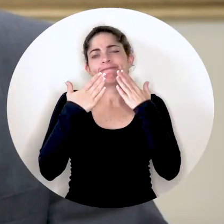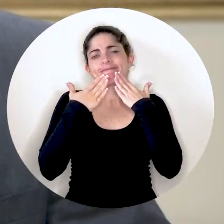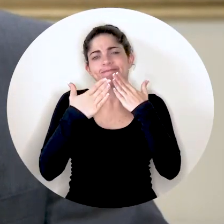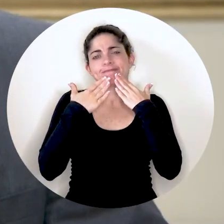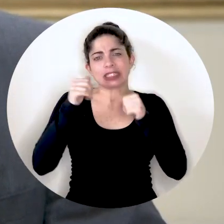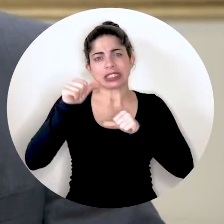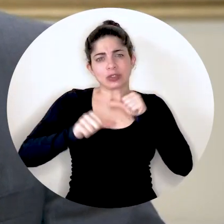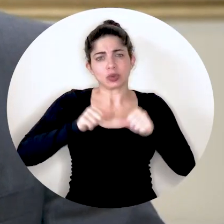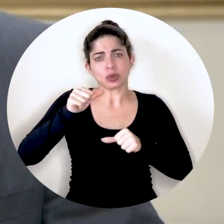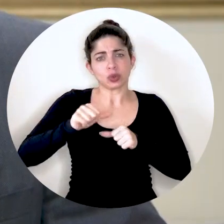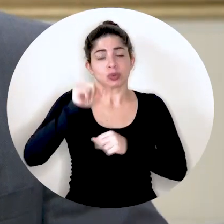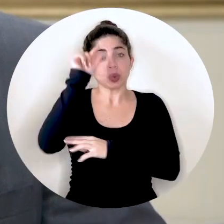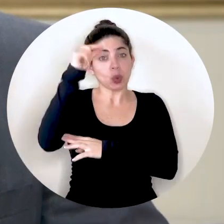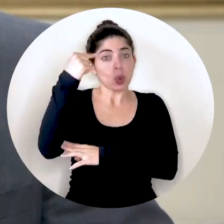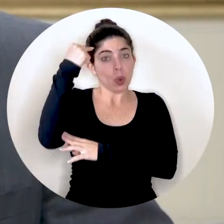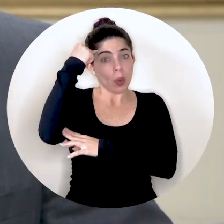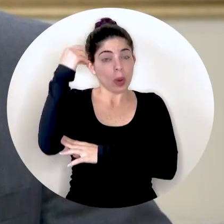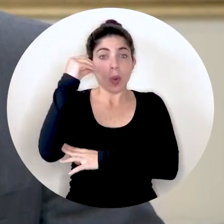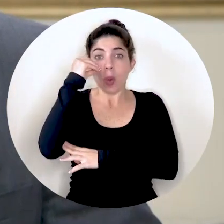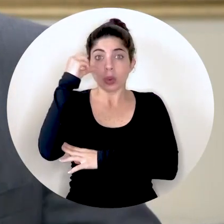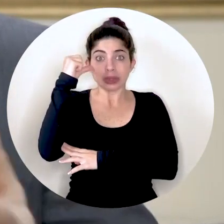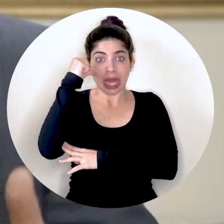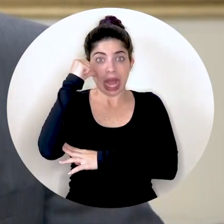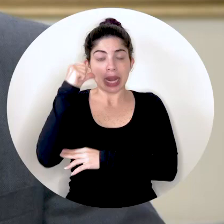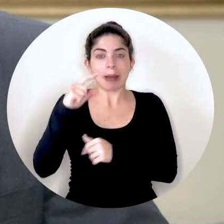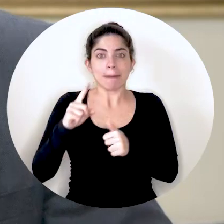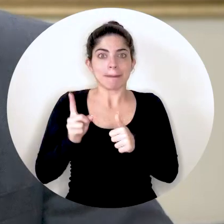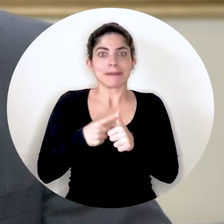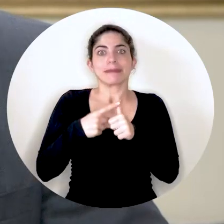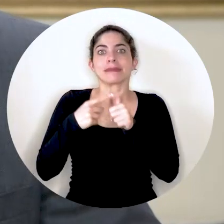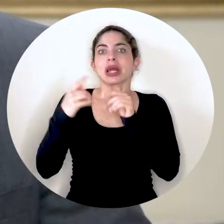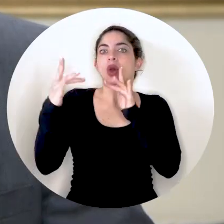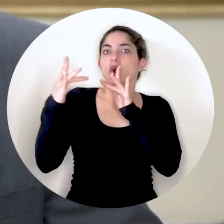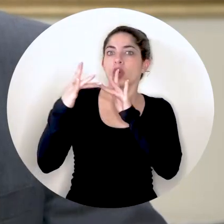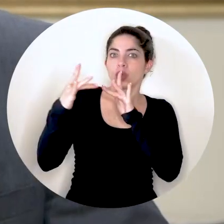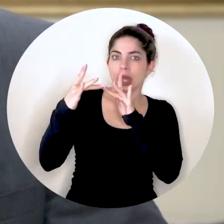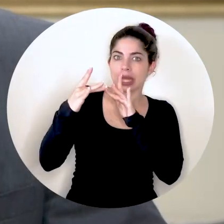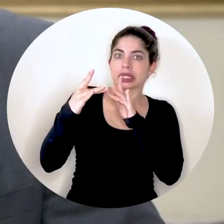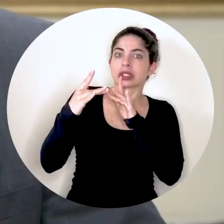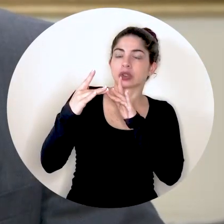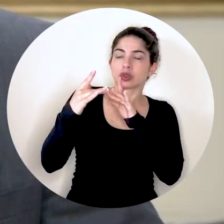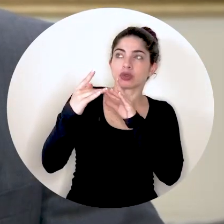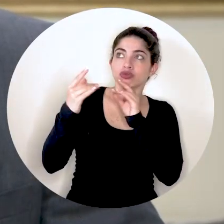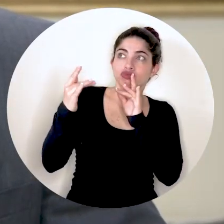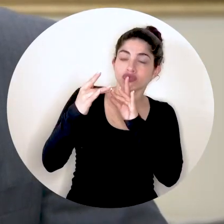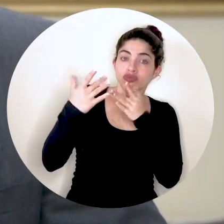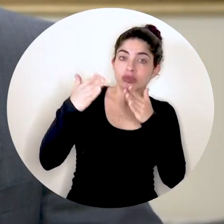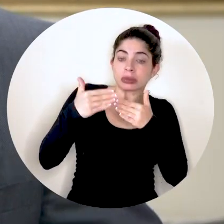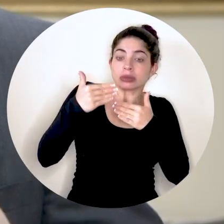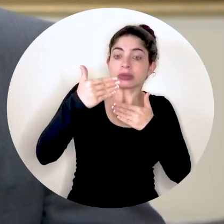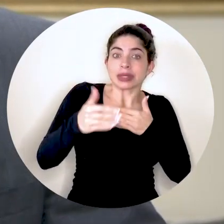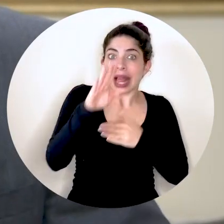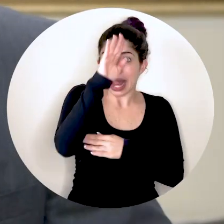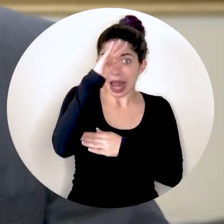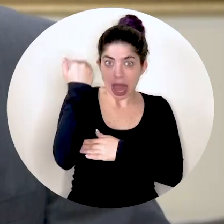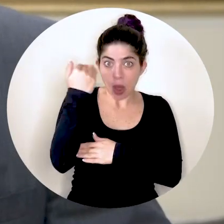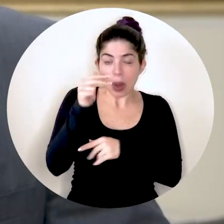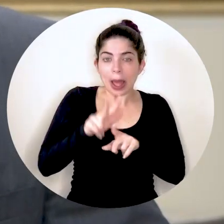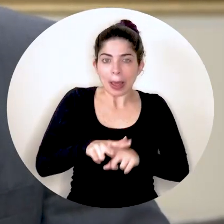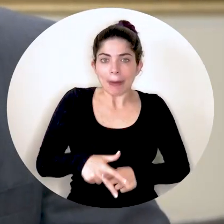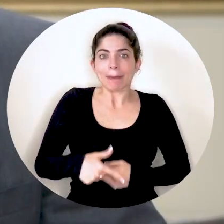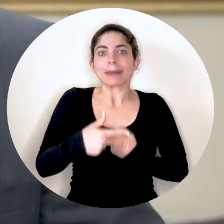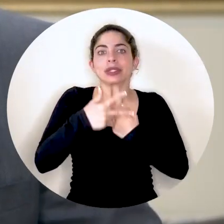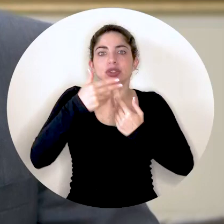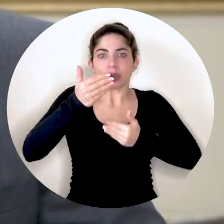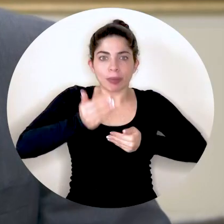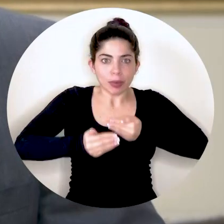Quiero agradecer los esfuerzos de la administración de don Oscar Arias, que inició un contacto preliminar, de doña Laura Chinchilla,